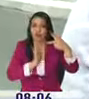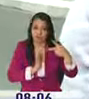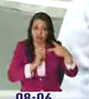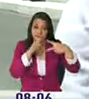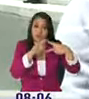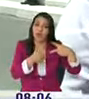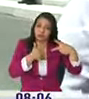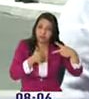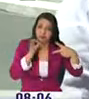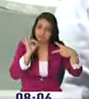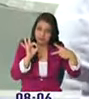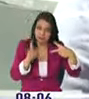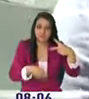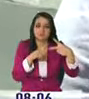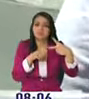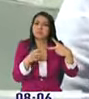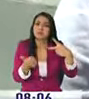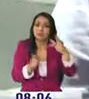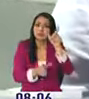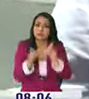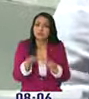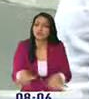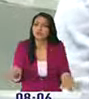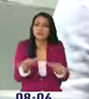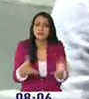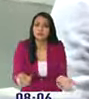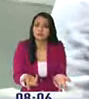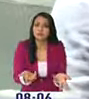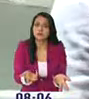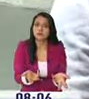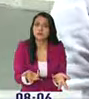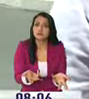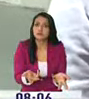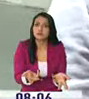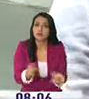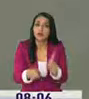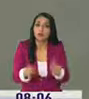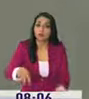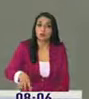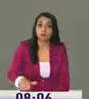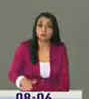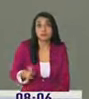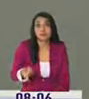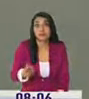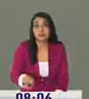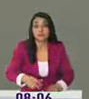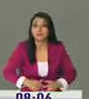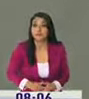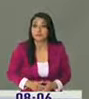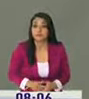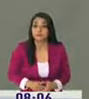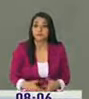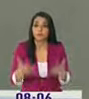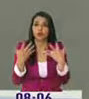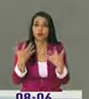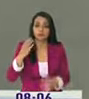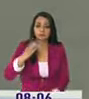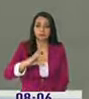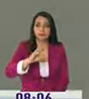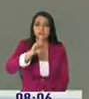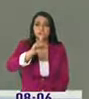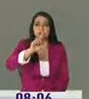Que es la gente de los amigos de lo ajeno. La obra tiene una inversión mayor de